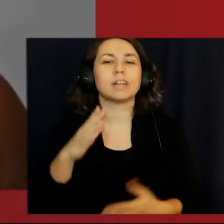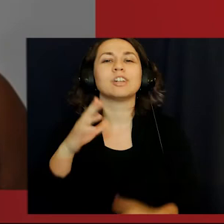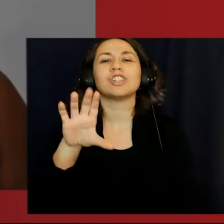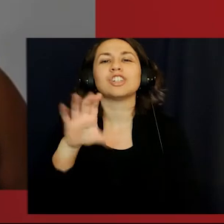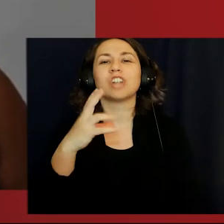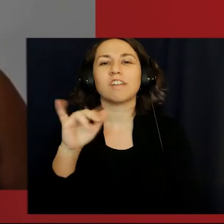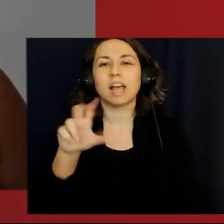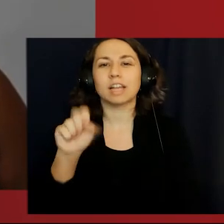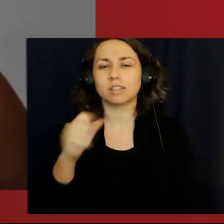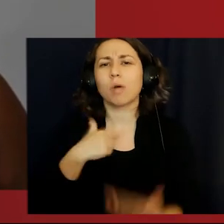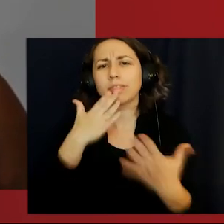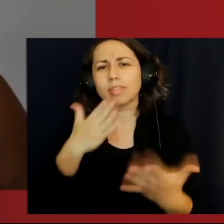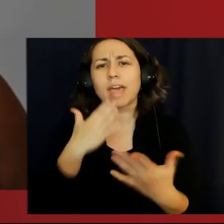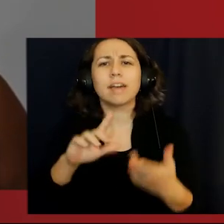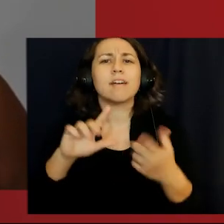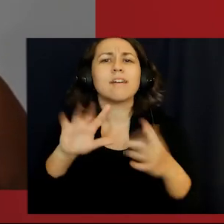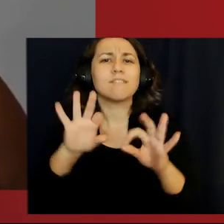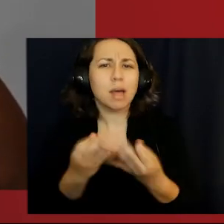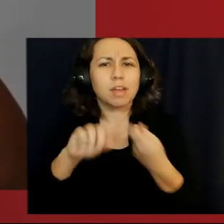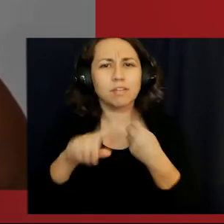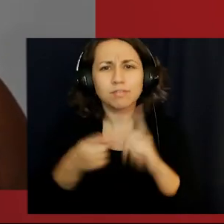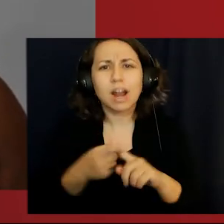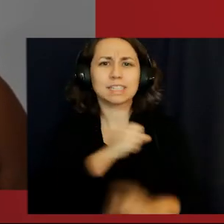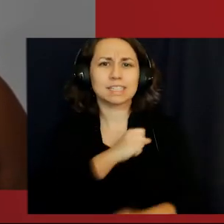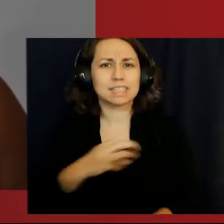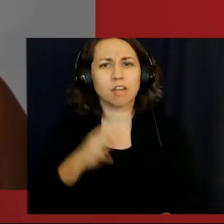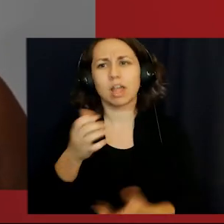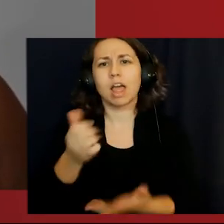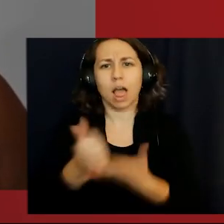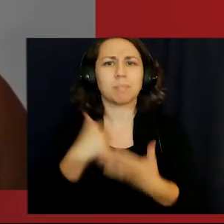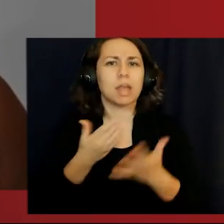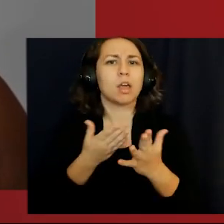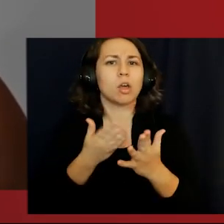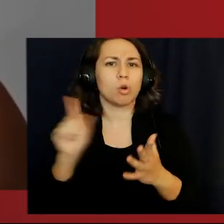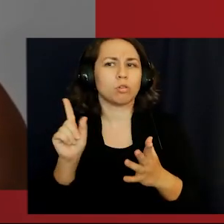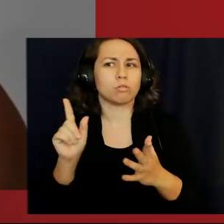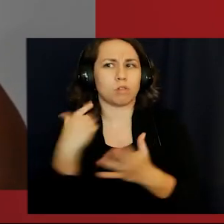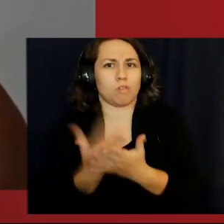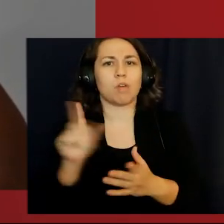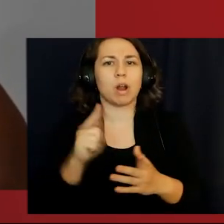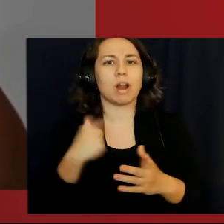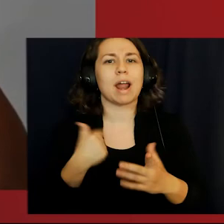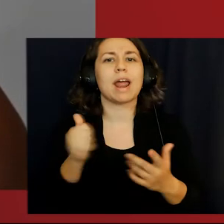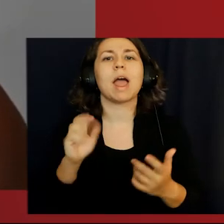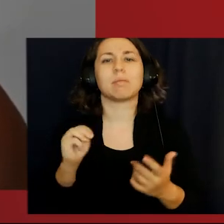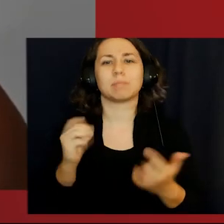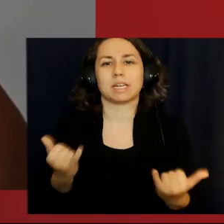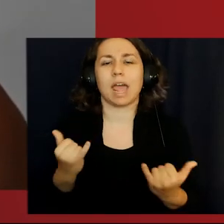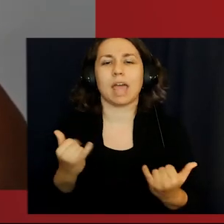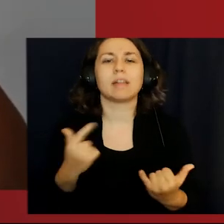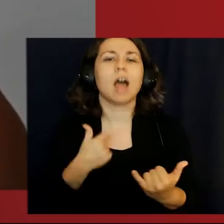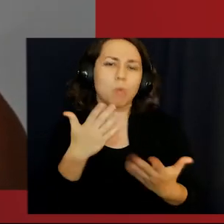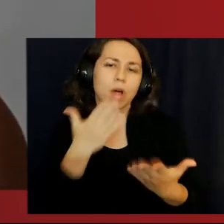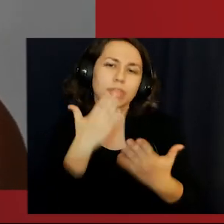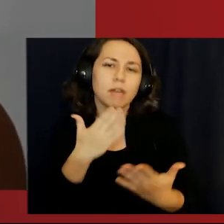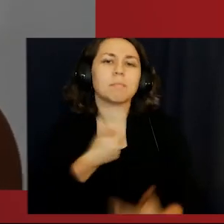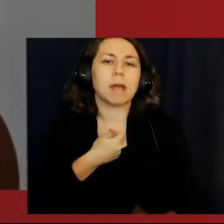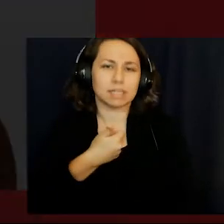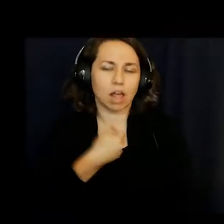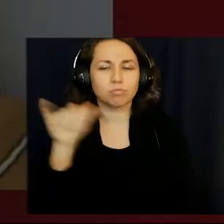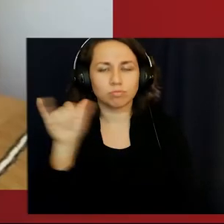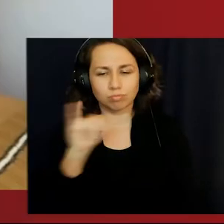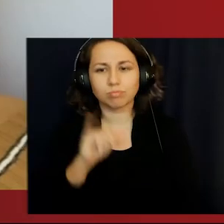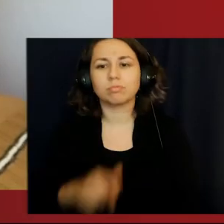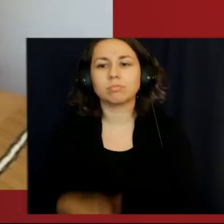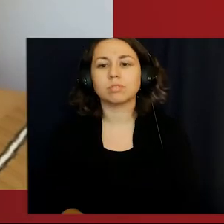la Preparatoria Chávez. Quiero agradecer a mi familia, amigos y personal que me ayudaron a llegar a donde estoy, pero lo más importante,